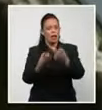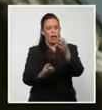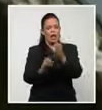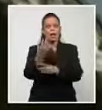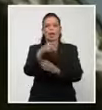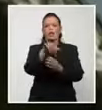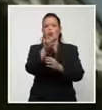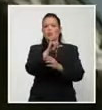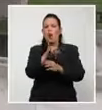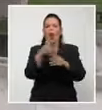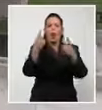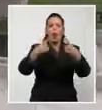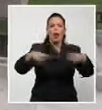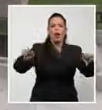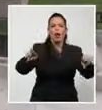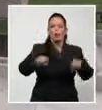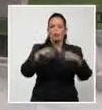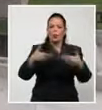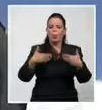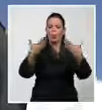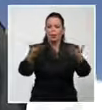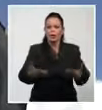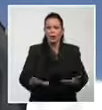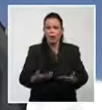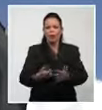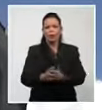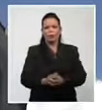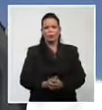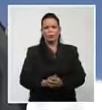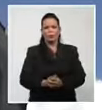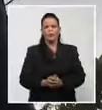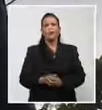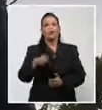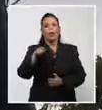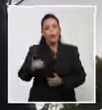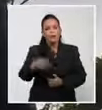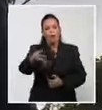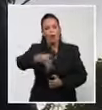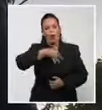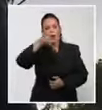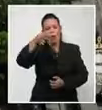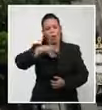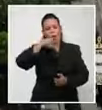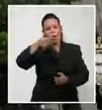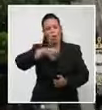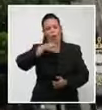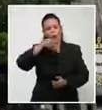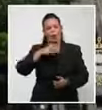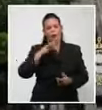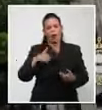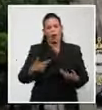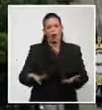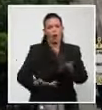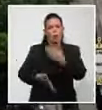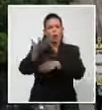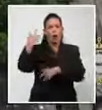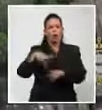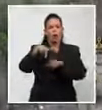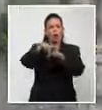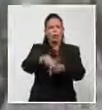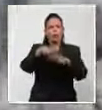memoria, El Mayor, de Silvio Rodríguez, permite visualizar el combate en el que va cabalgando con su herida.